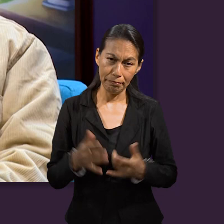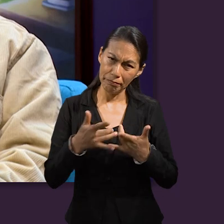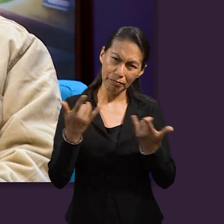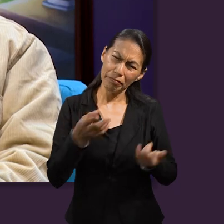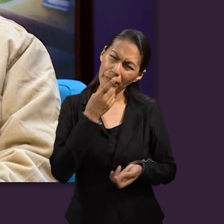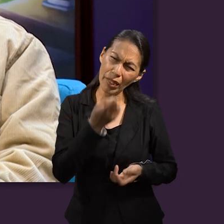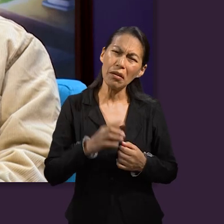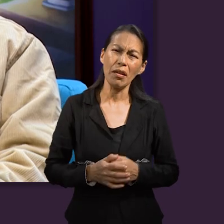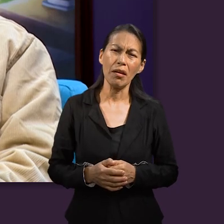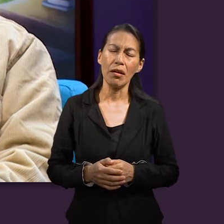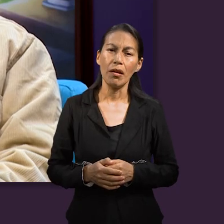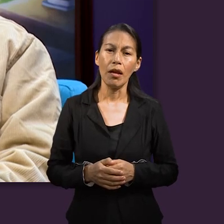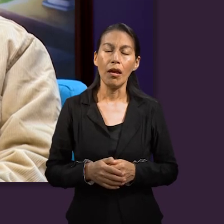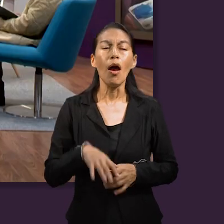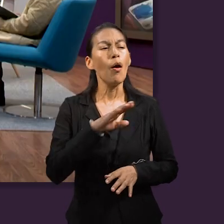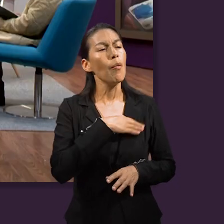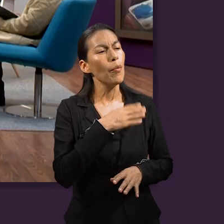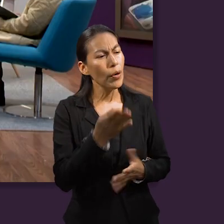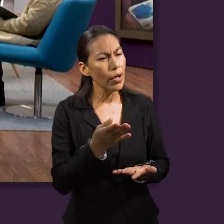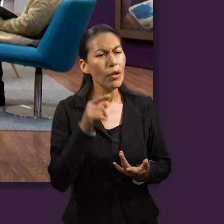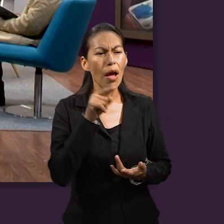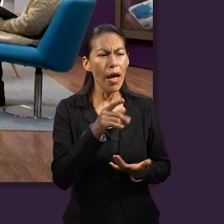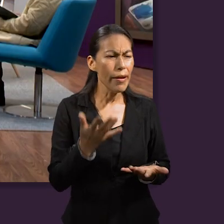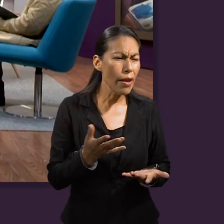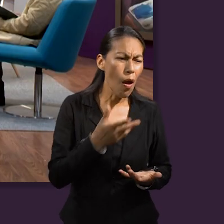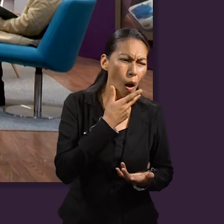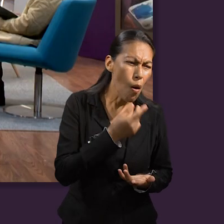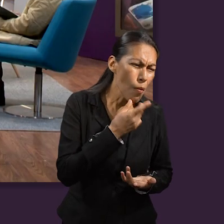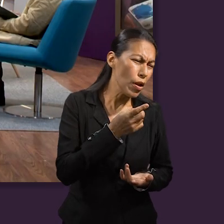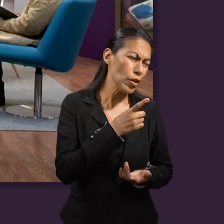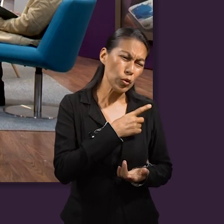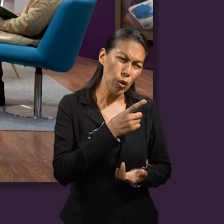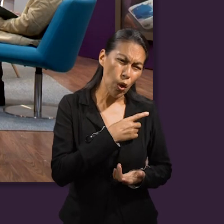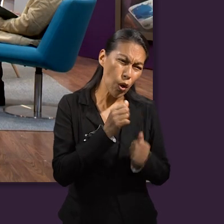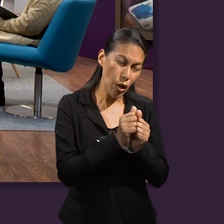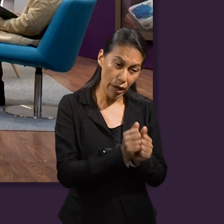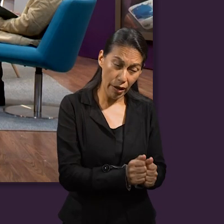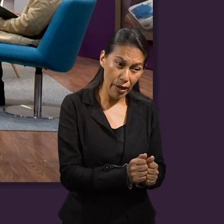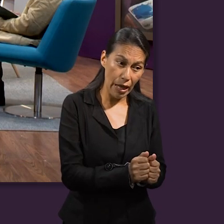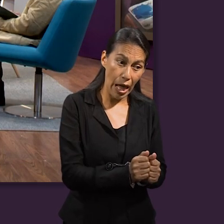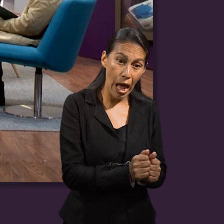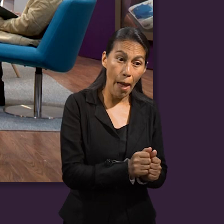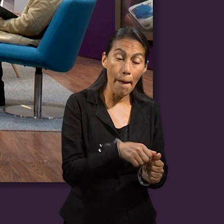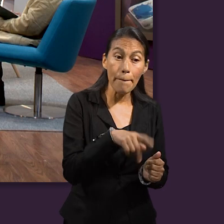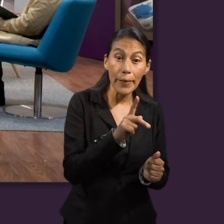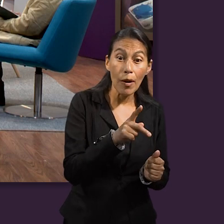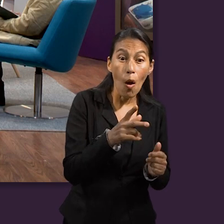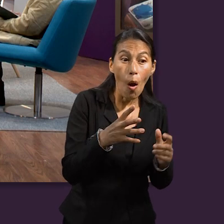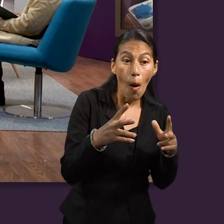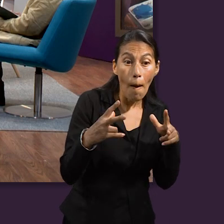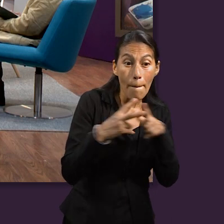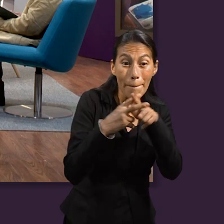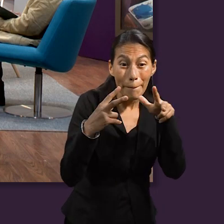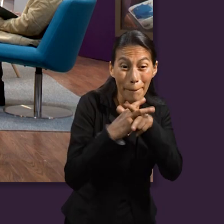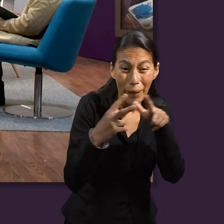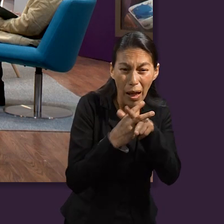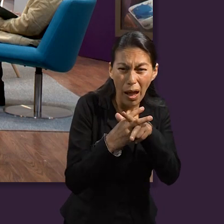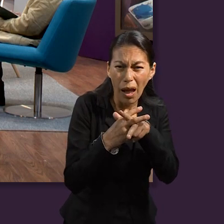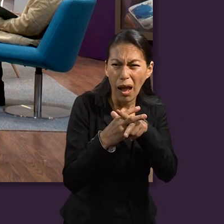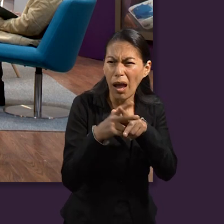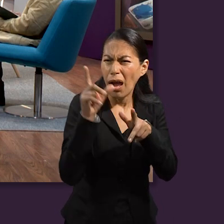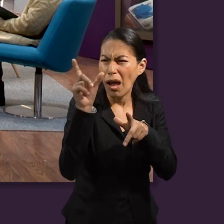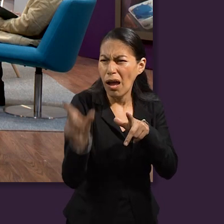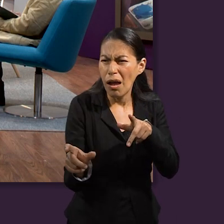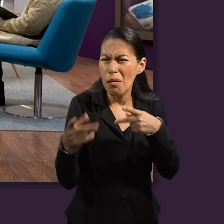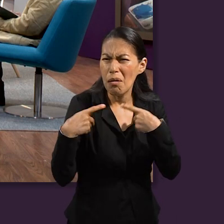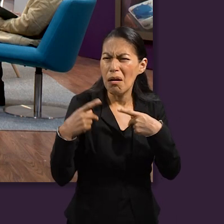historia verdad y bueno en esa escena donde después él se queda solo vemos que lucha con un varón no pero pues él ya sabía